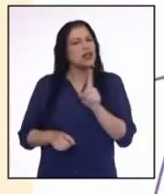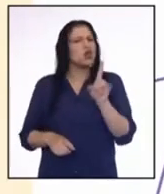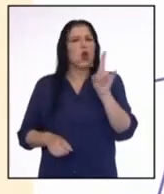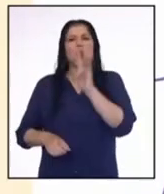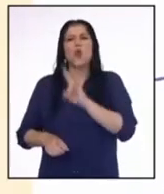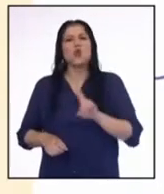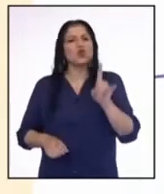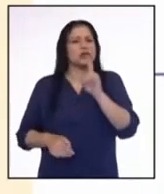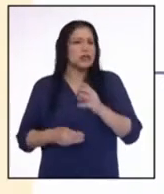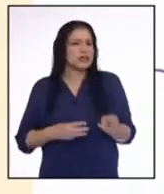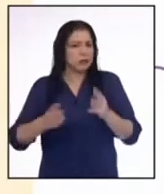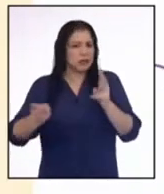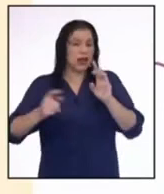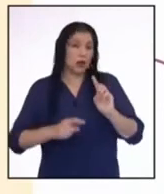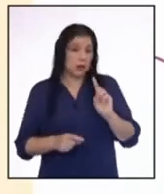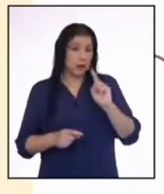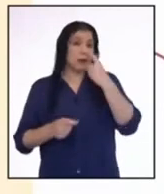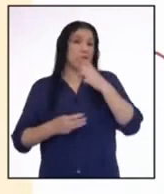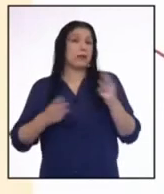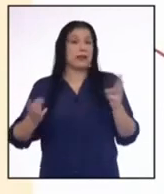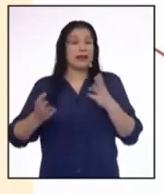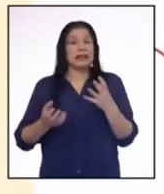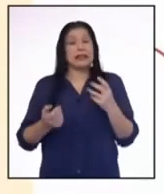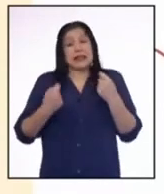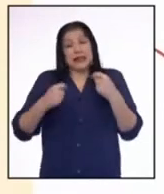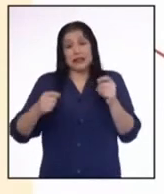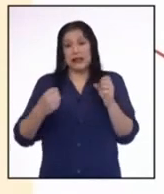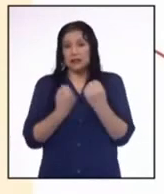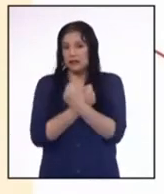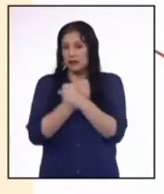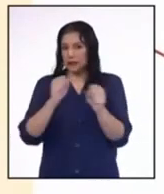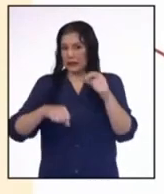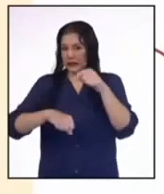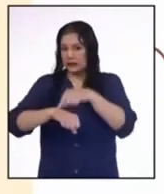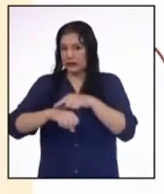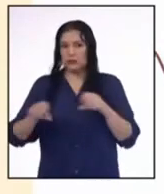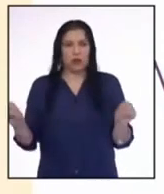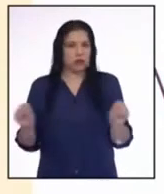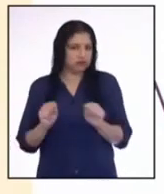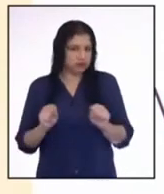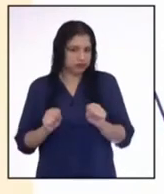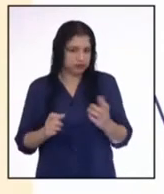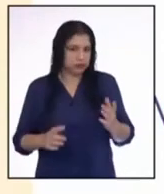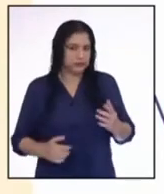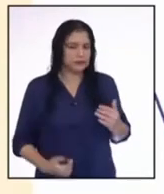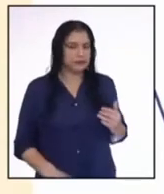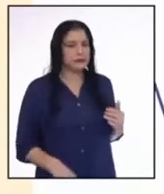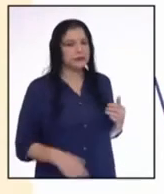este método como primera opción en caso de un terremoto.